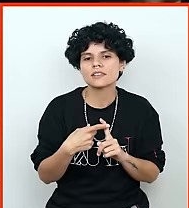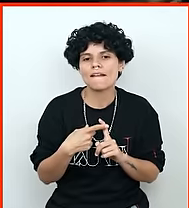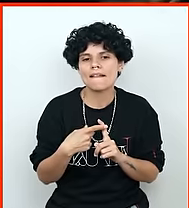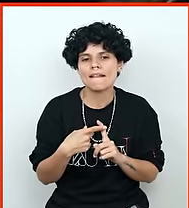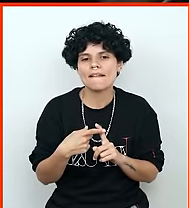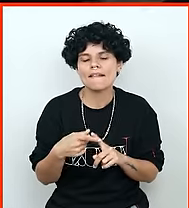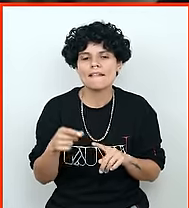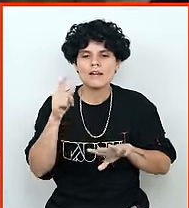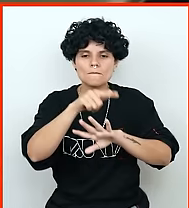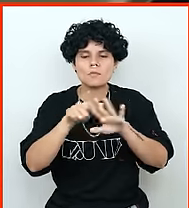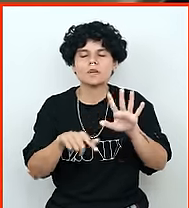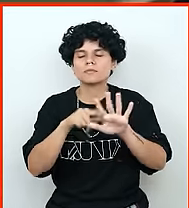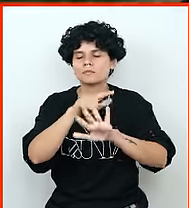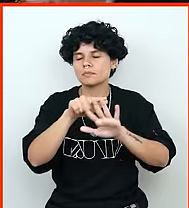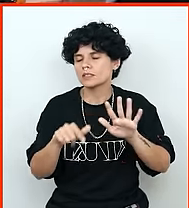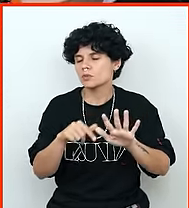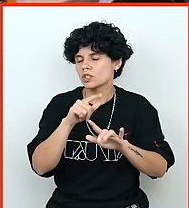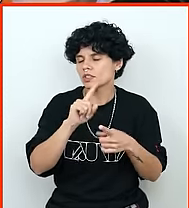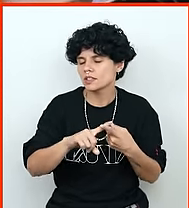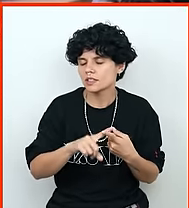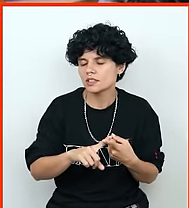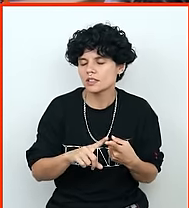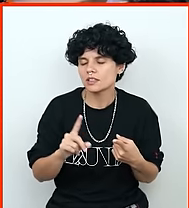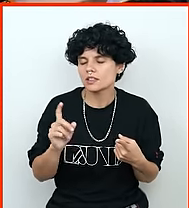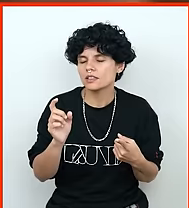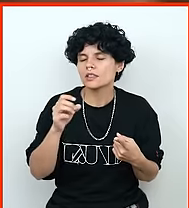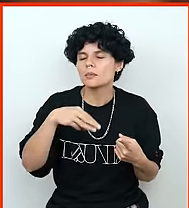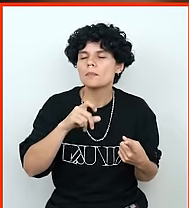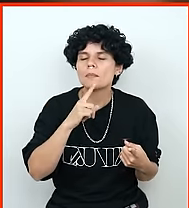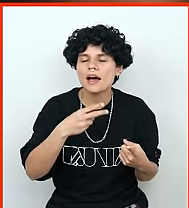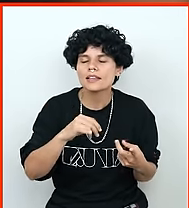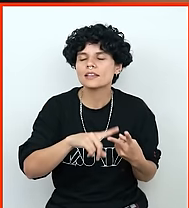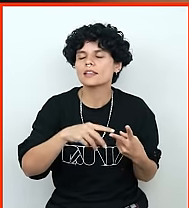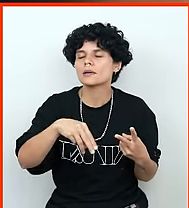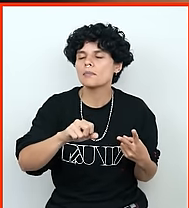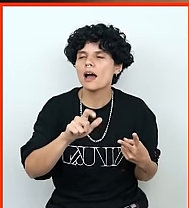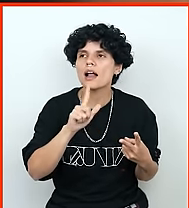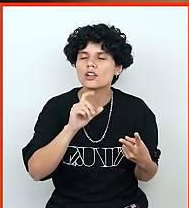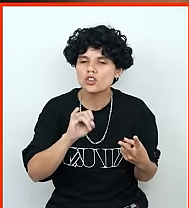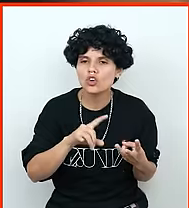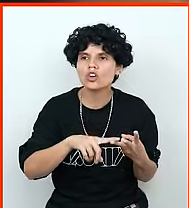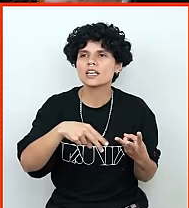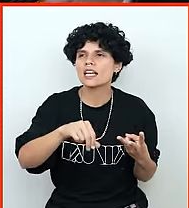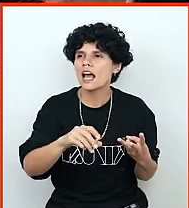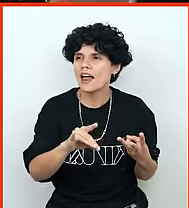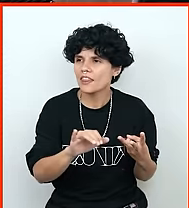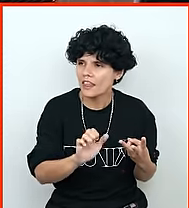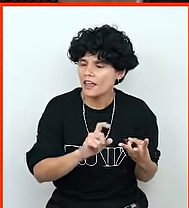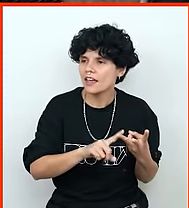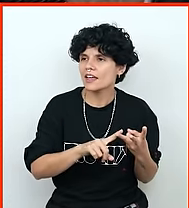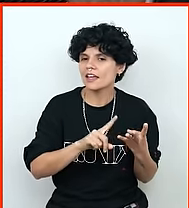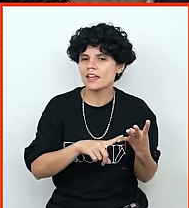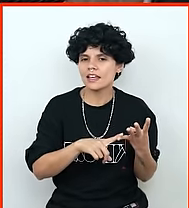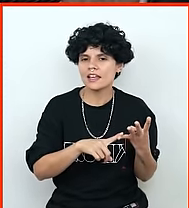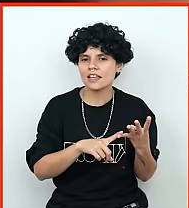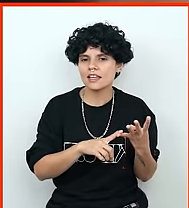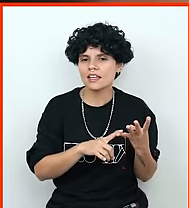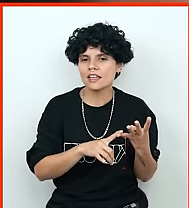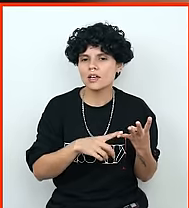cabros nuevos. Vamos de nuevo con los 5 que dijiste. Ya, los 5. Tenemos al Mati, al Mantoy, tenemos al Nadie,